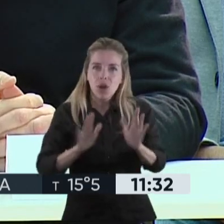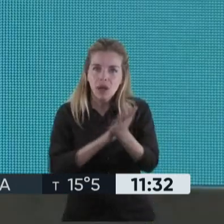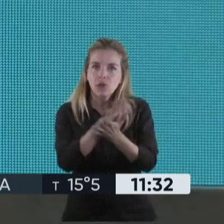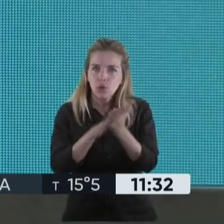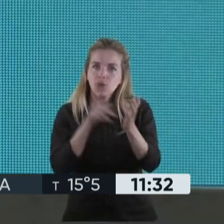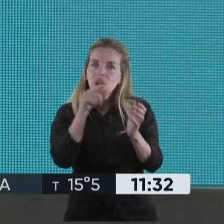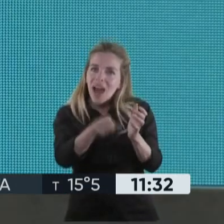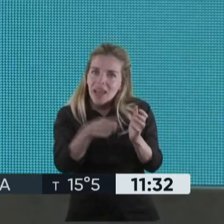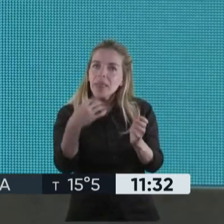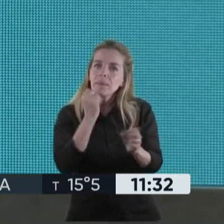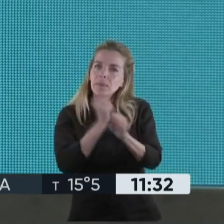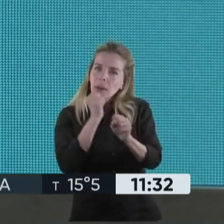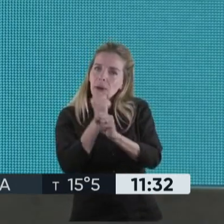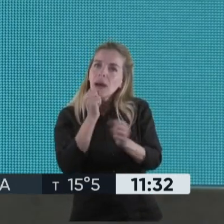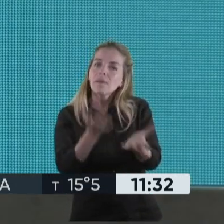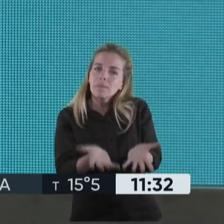que trabajar en ese sentido.